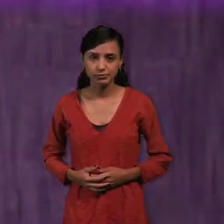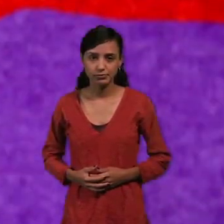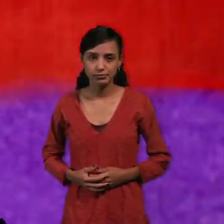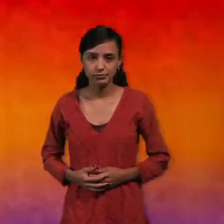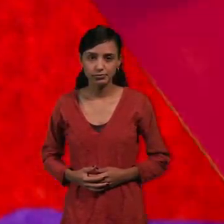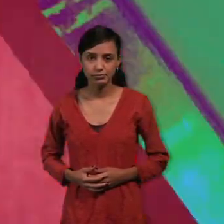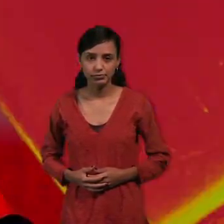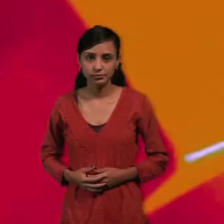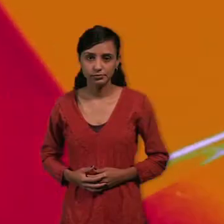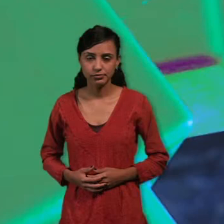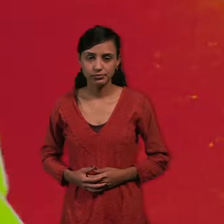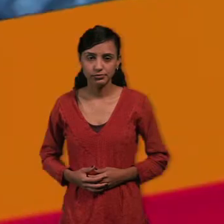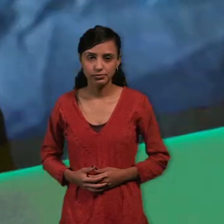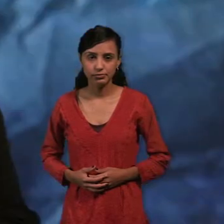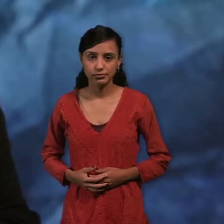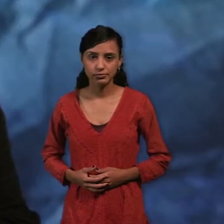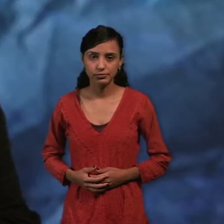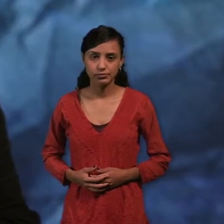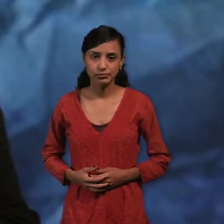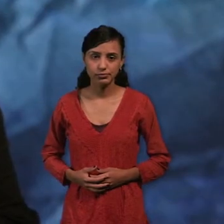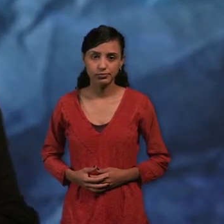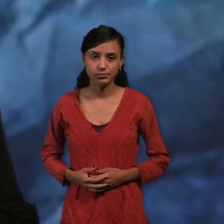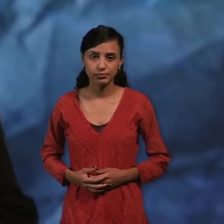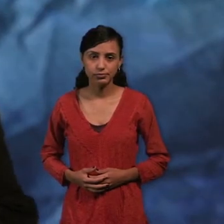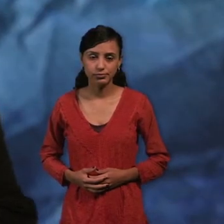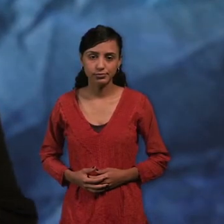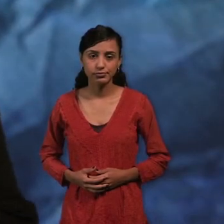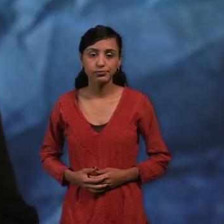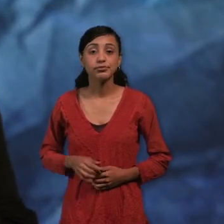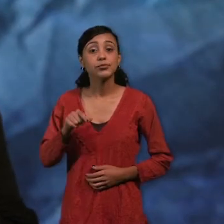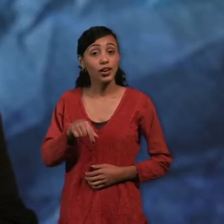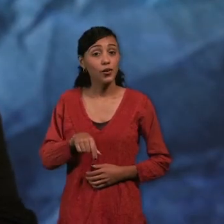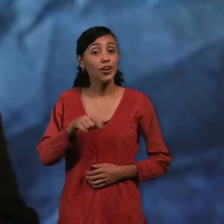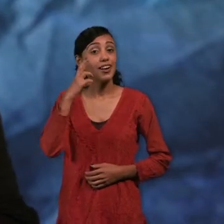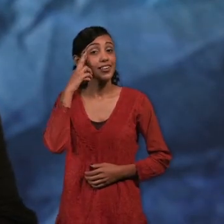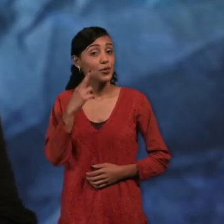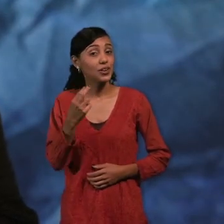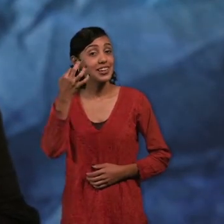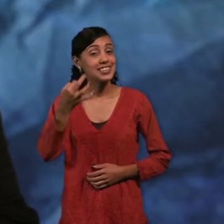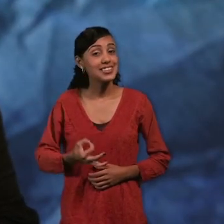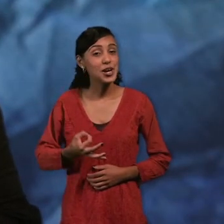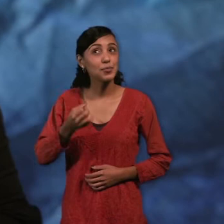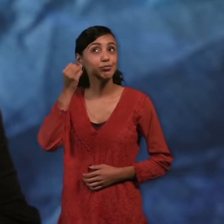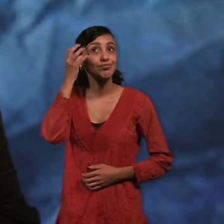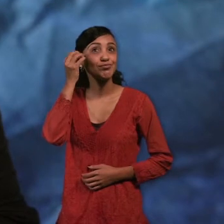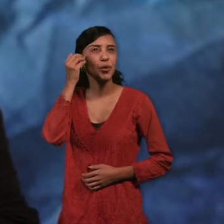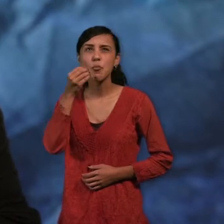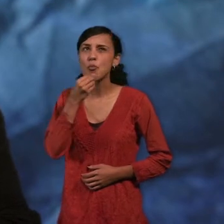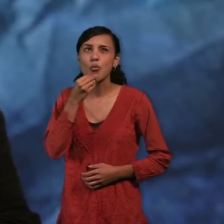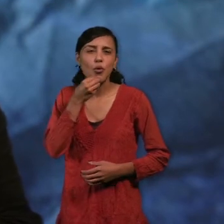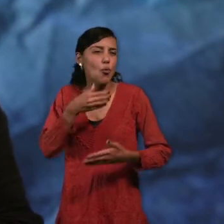Nos vamos ya de Animateca. Recuerda siempre que por suerte la creación es